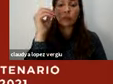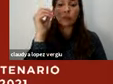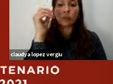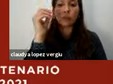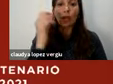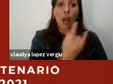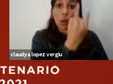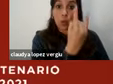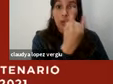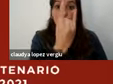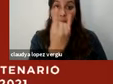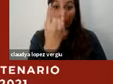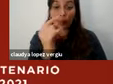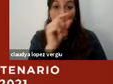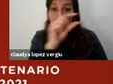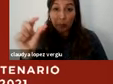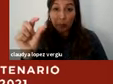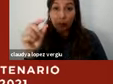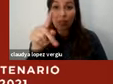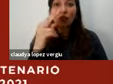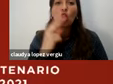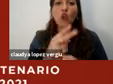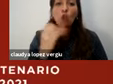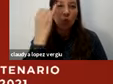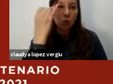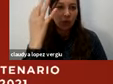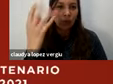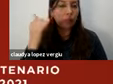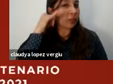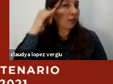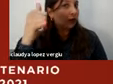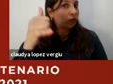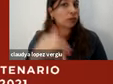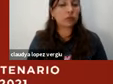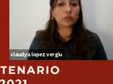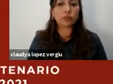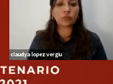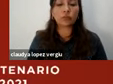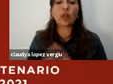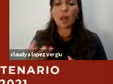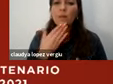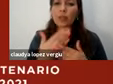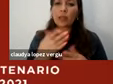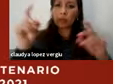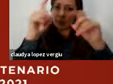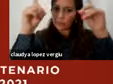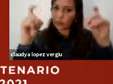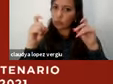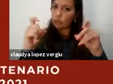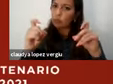sitio web de las Nuas, se encuentra este número. También hay una pregunta para lo que